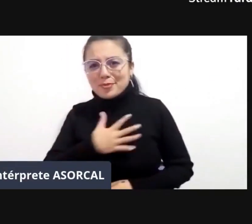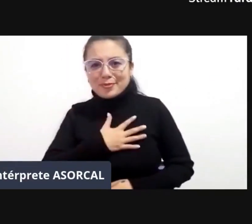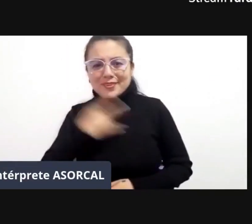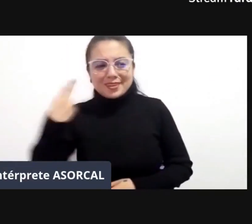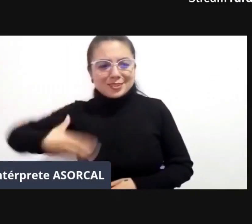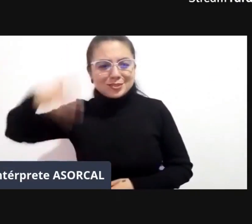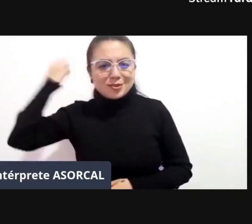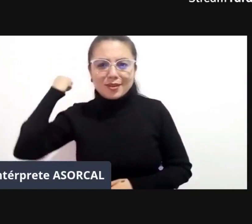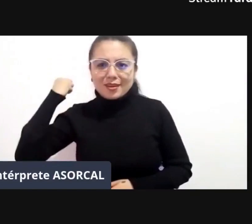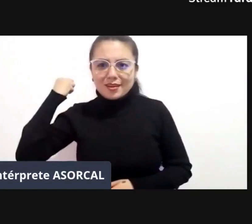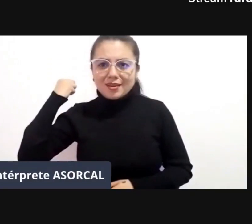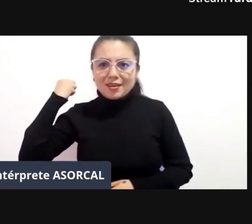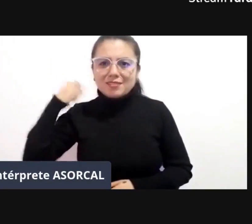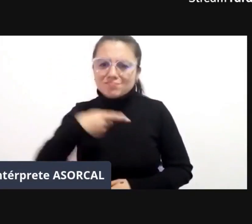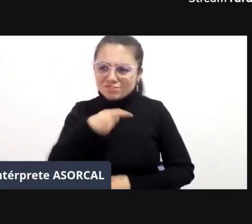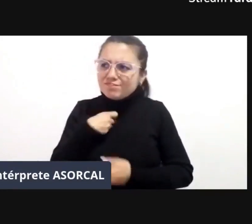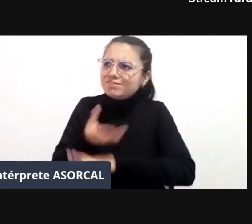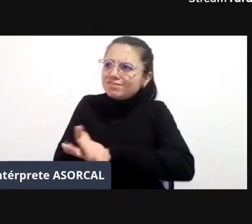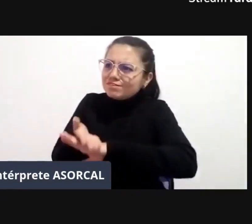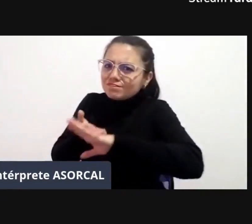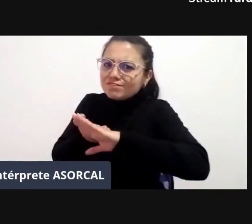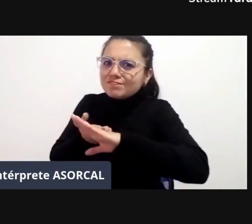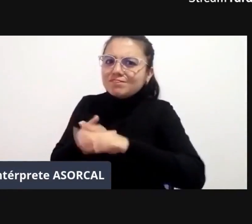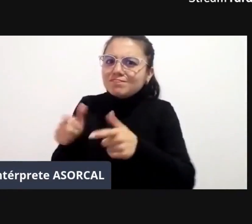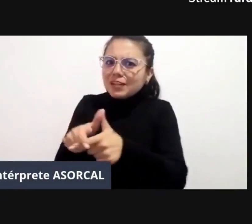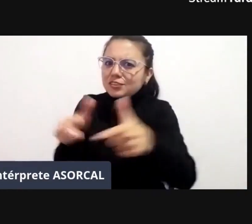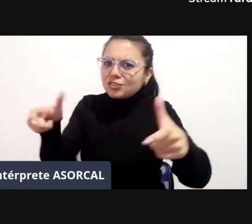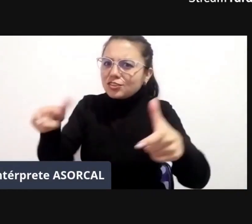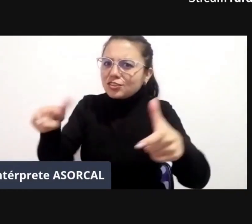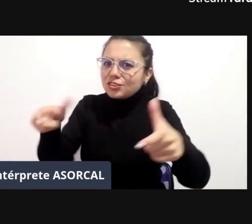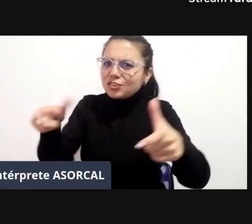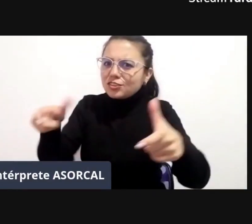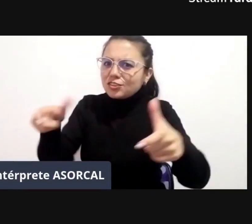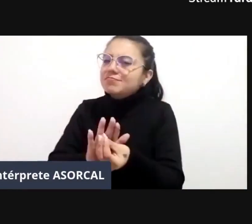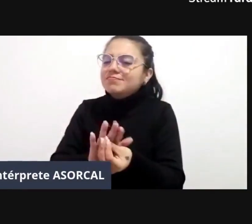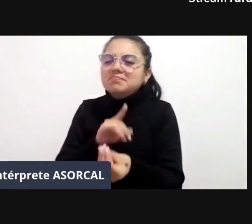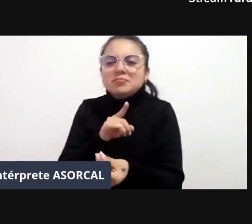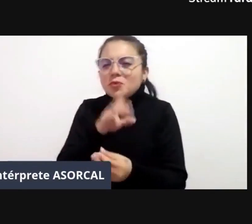mayorías marginadas, espacio capaz de provocar el cambio del sistema.